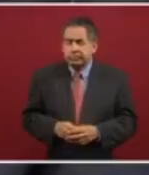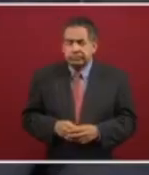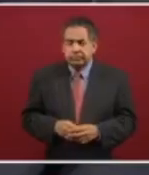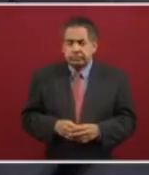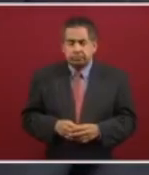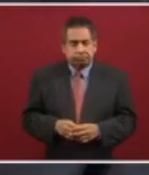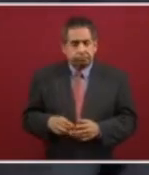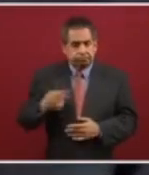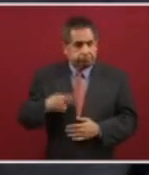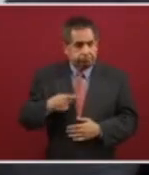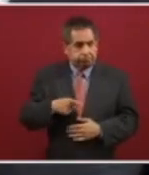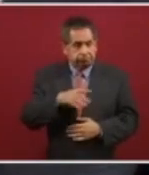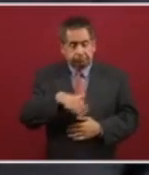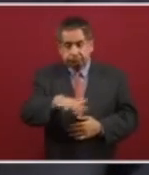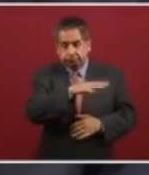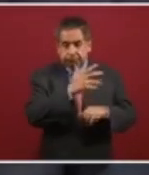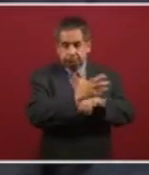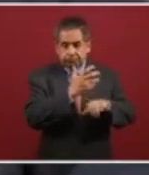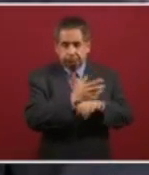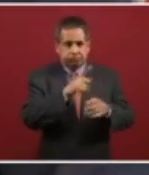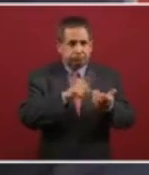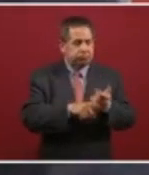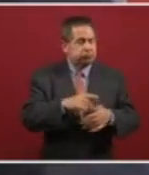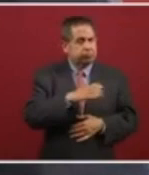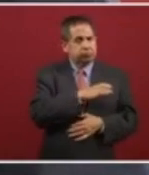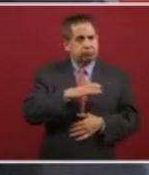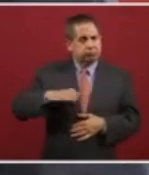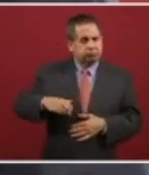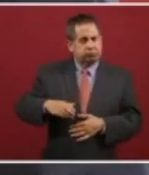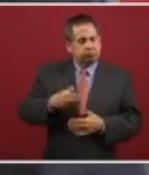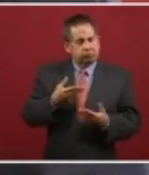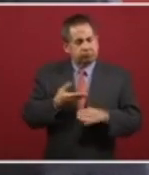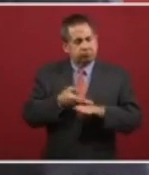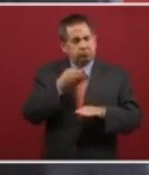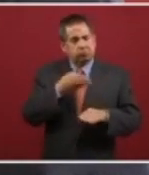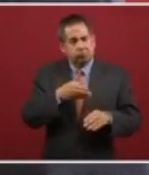es un pueblo cristiano,